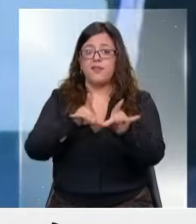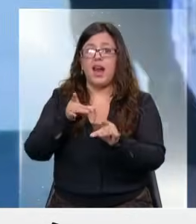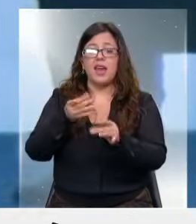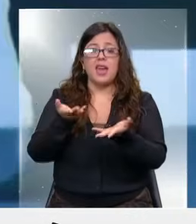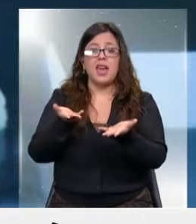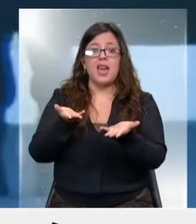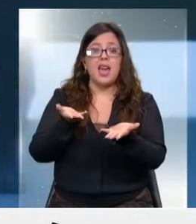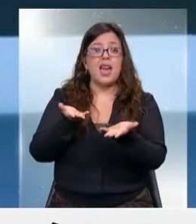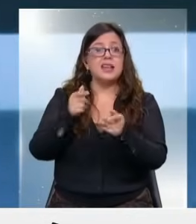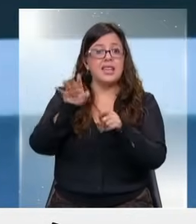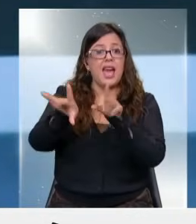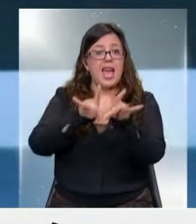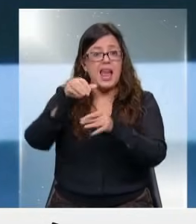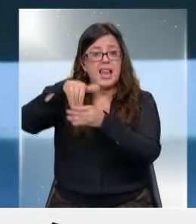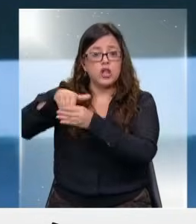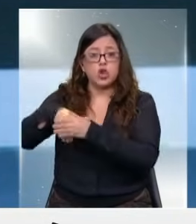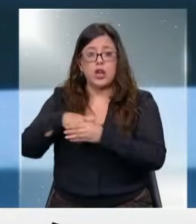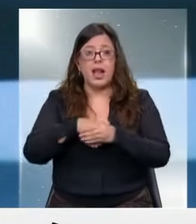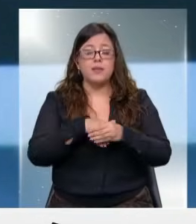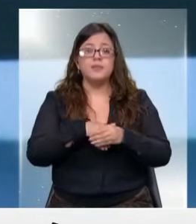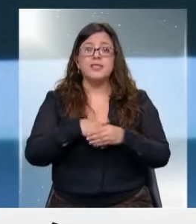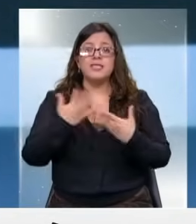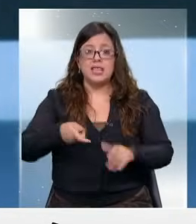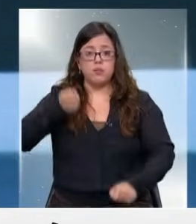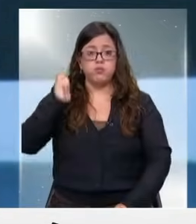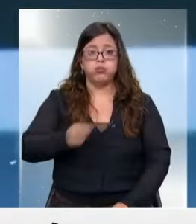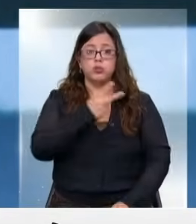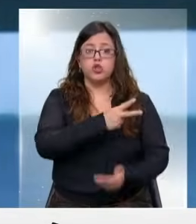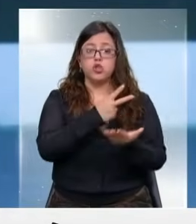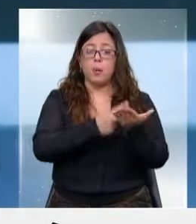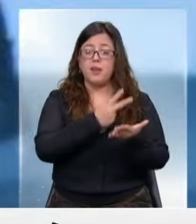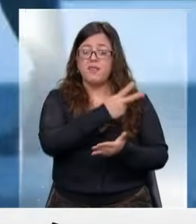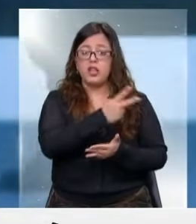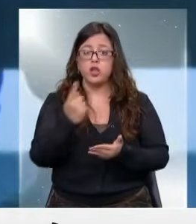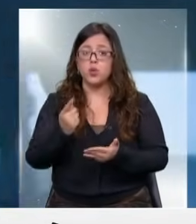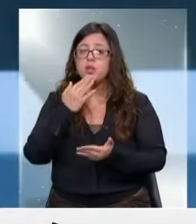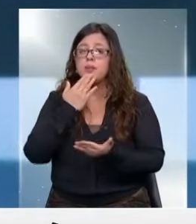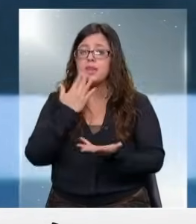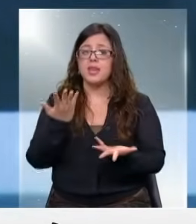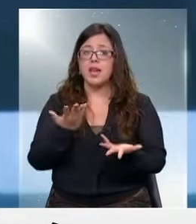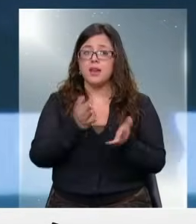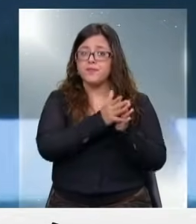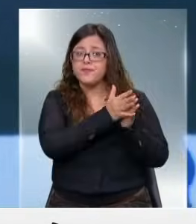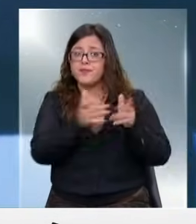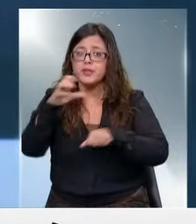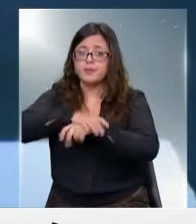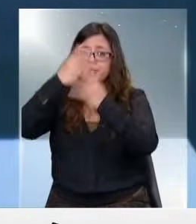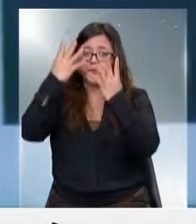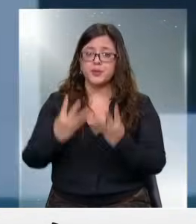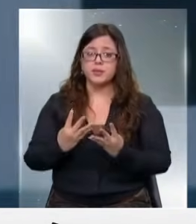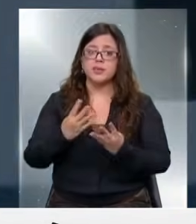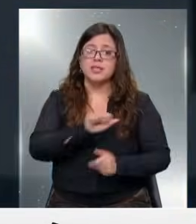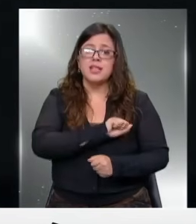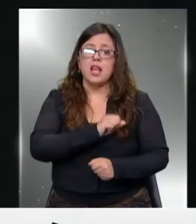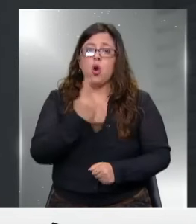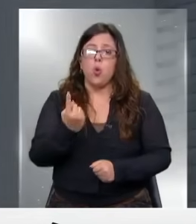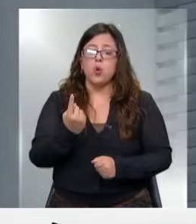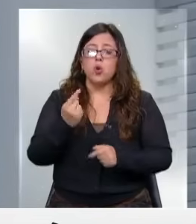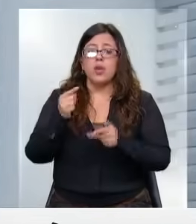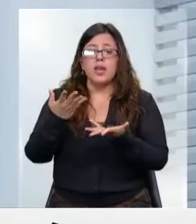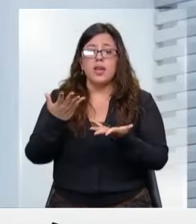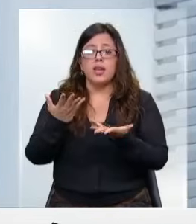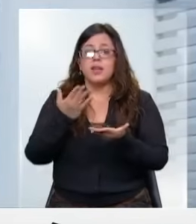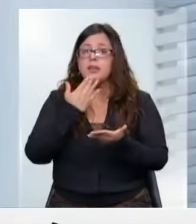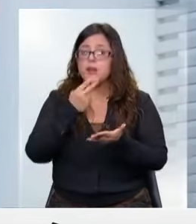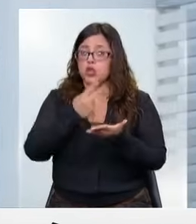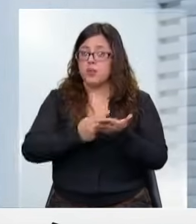formalizado en 2021 y estuvo un año en prisión preventiva en Santiago 1. Desde julio de 2022 cumple arresto